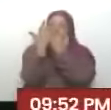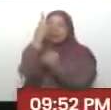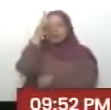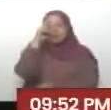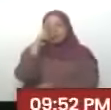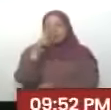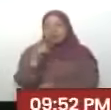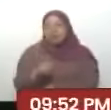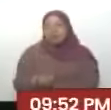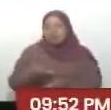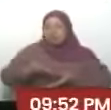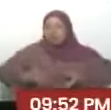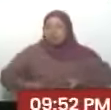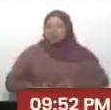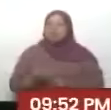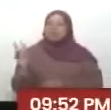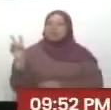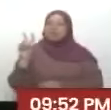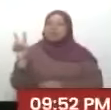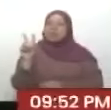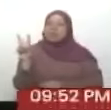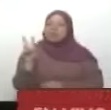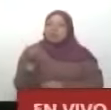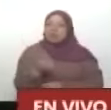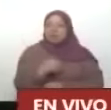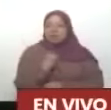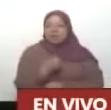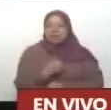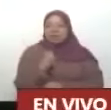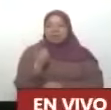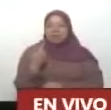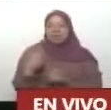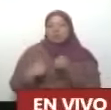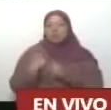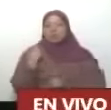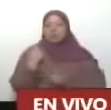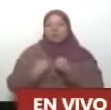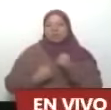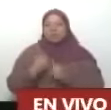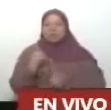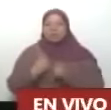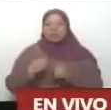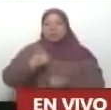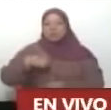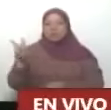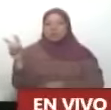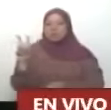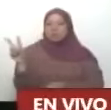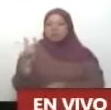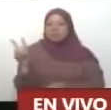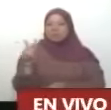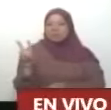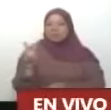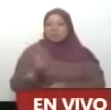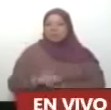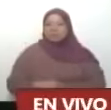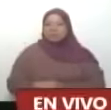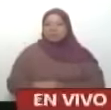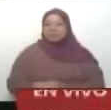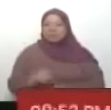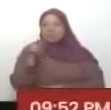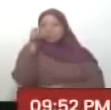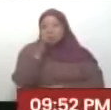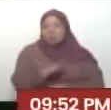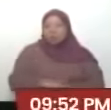Yo soy de Venezuela. ¿Dónde se baila y se goza con gana? Yo soy de Venezuela. ¿De